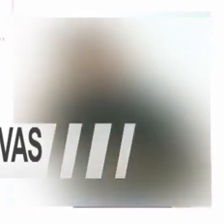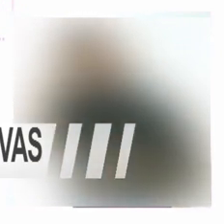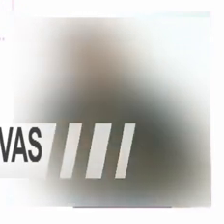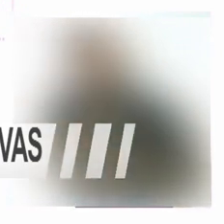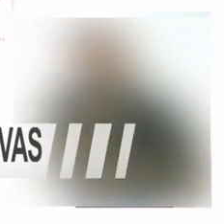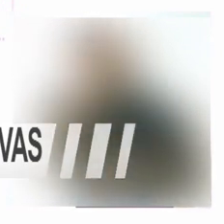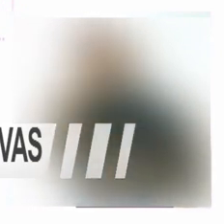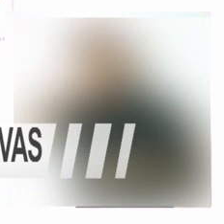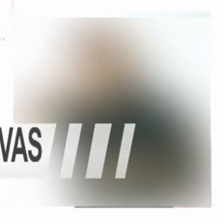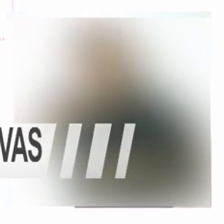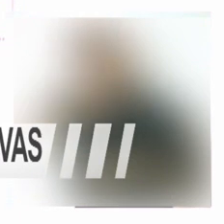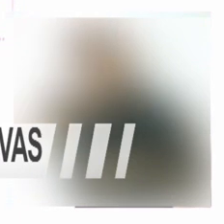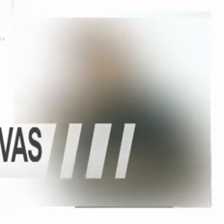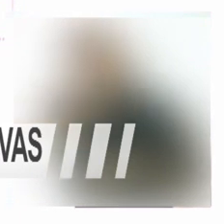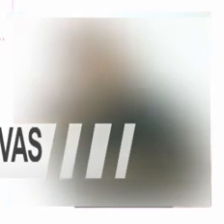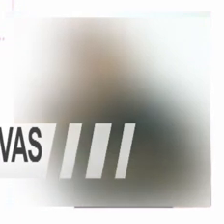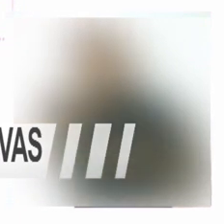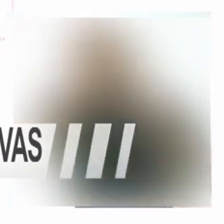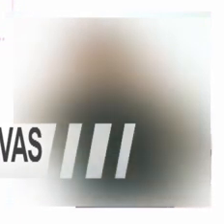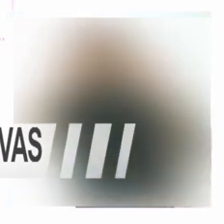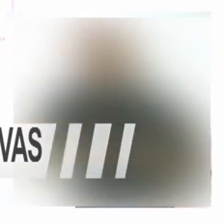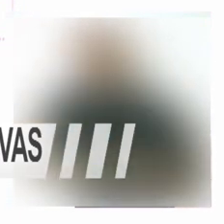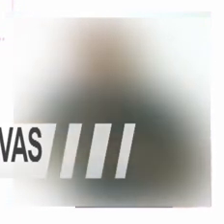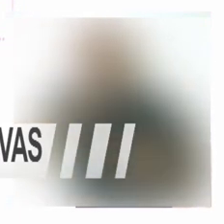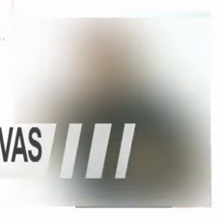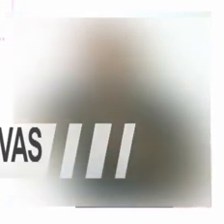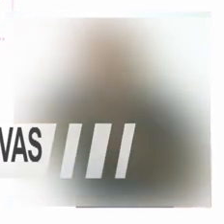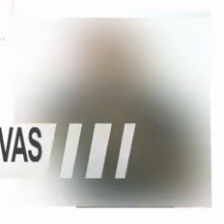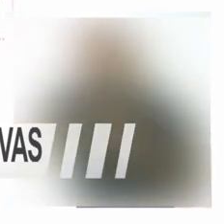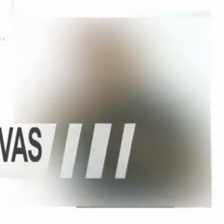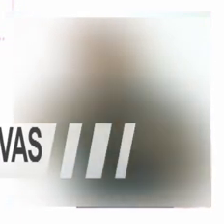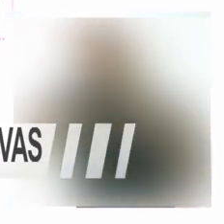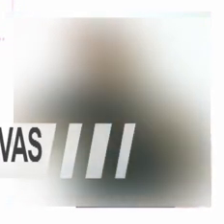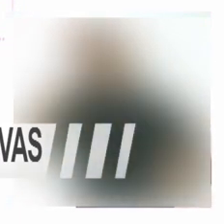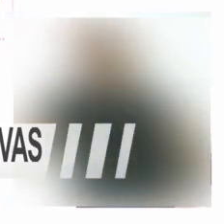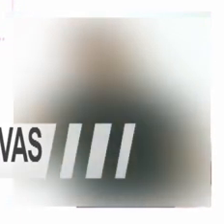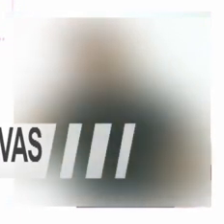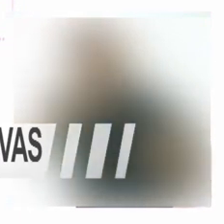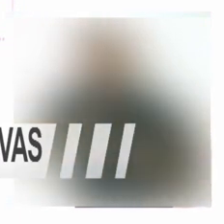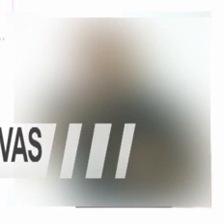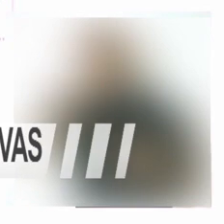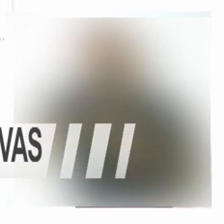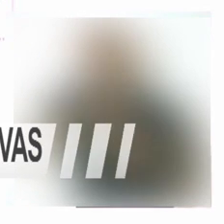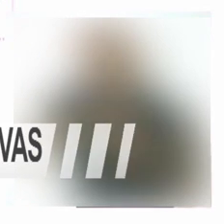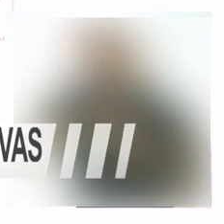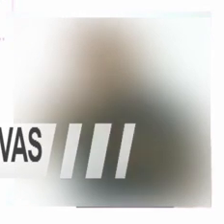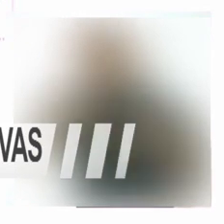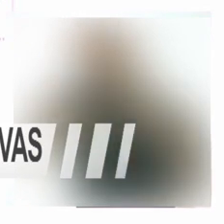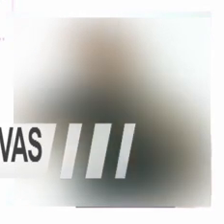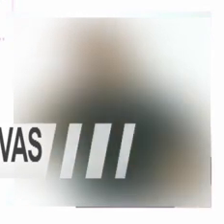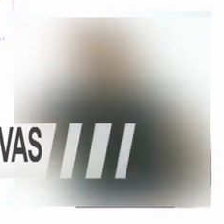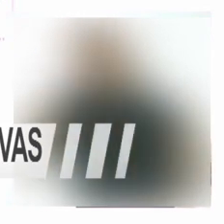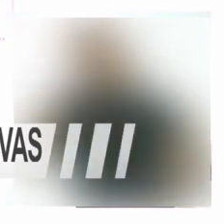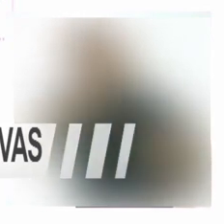provincia corresponde a todas la patología de las unidades de terapia intensiva no solamente kobe 19